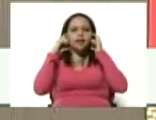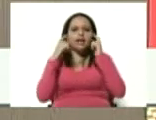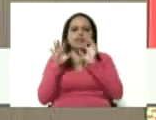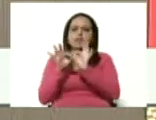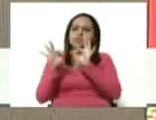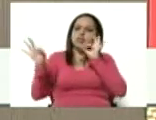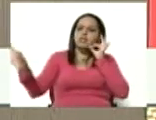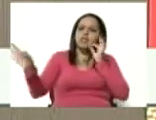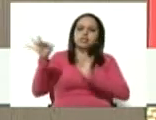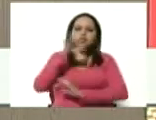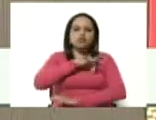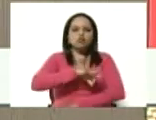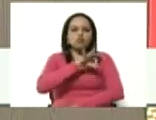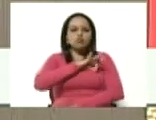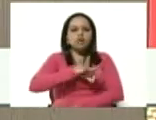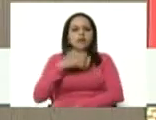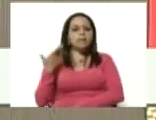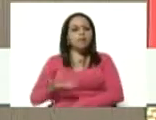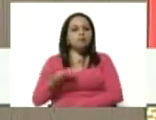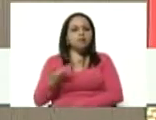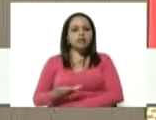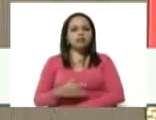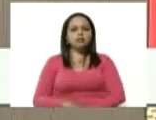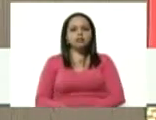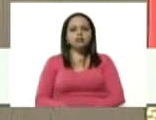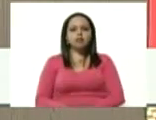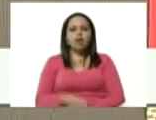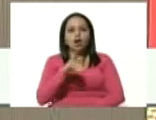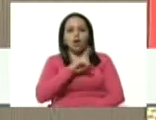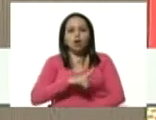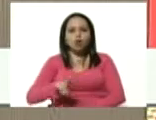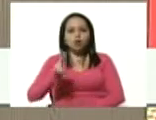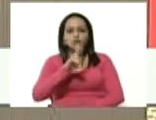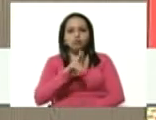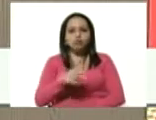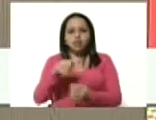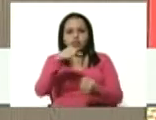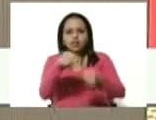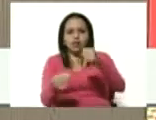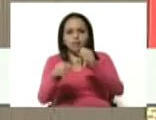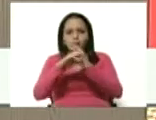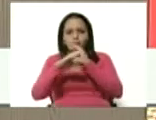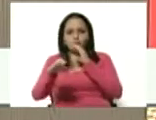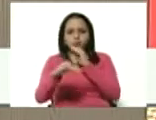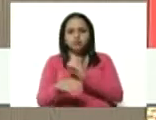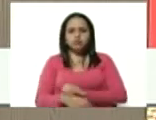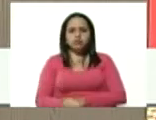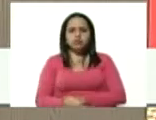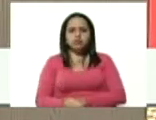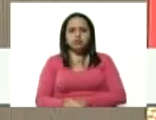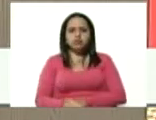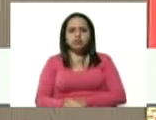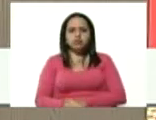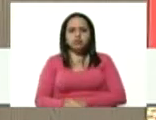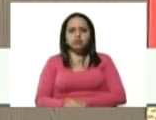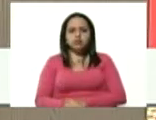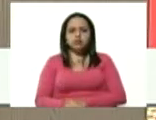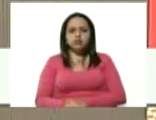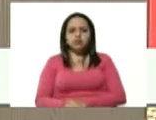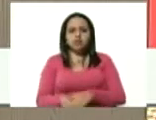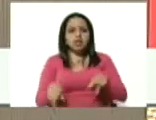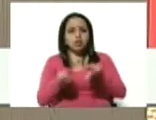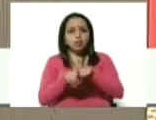espaciamiento físico, es muy importante, el uso del transporte de forma debida, tal como se